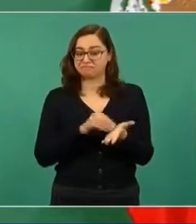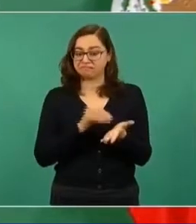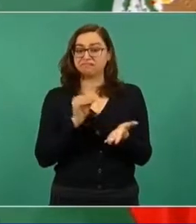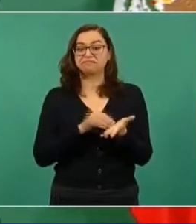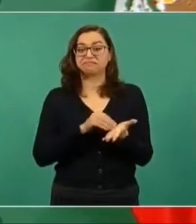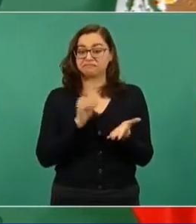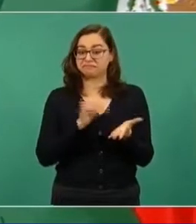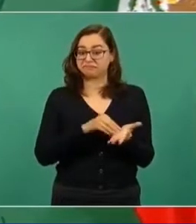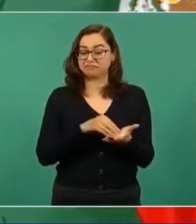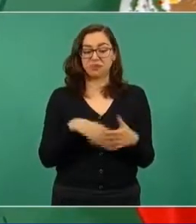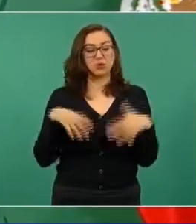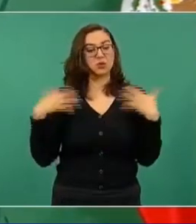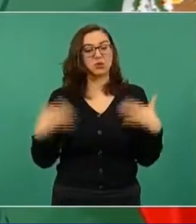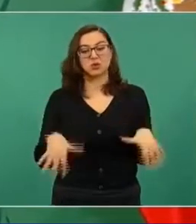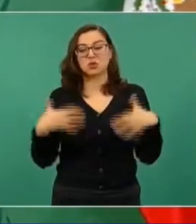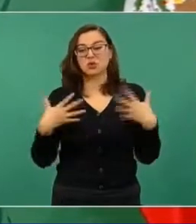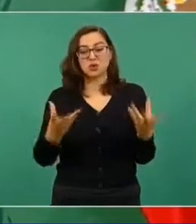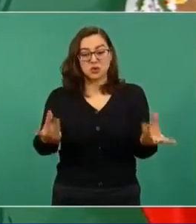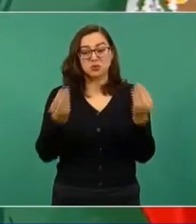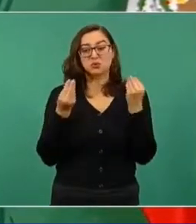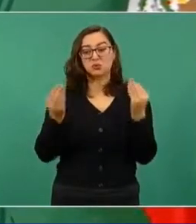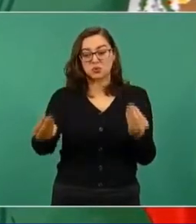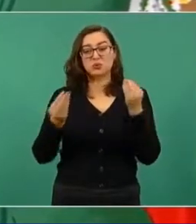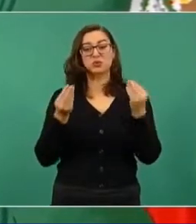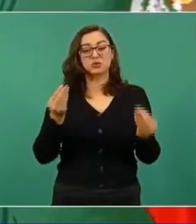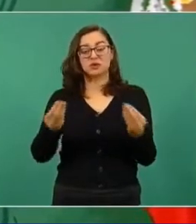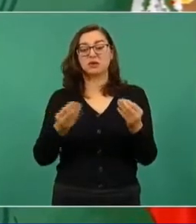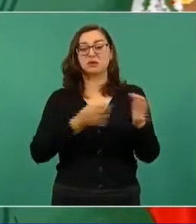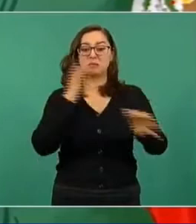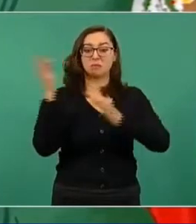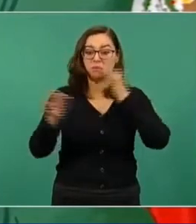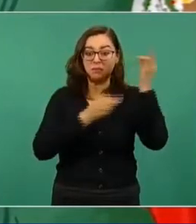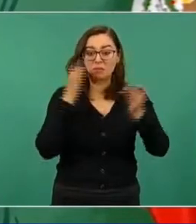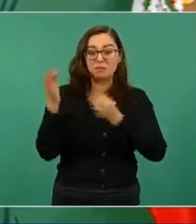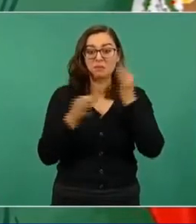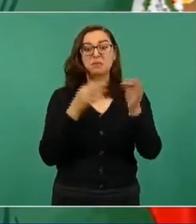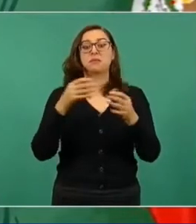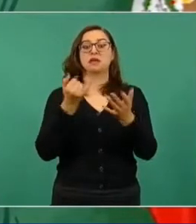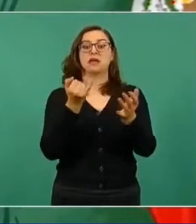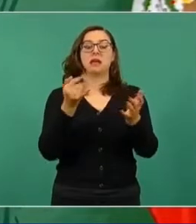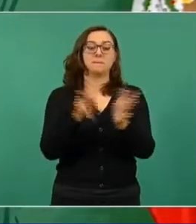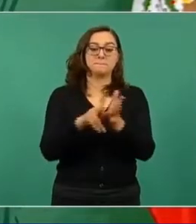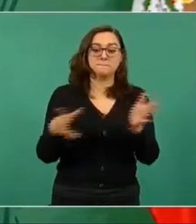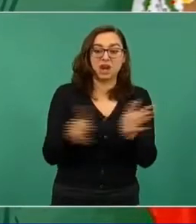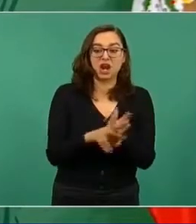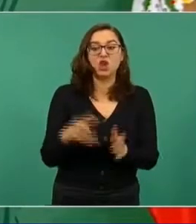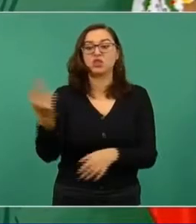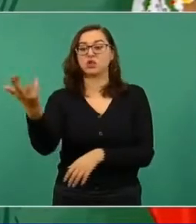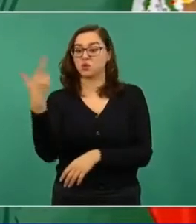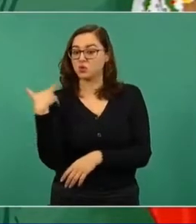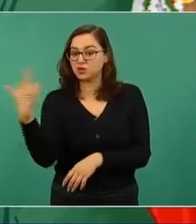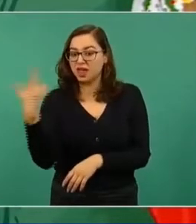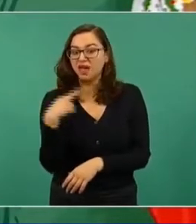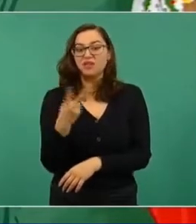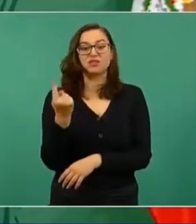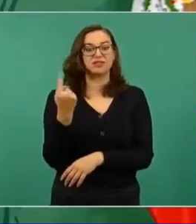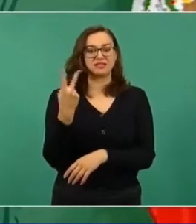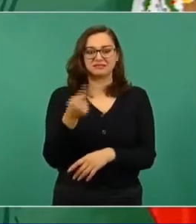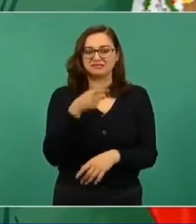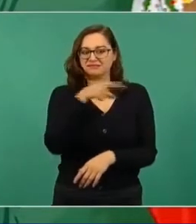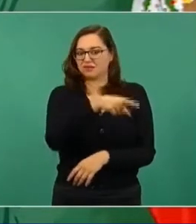es muchísimo el control que tienen de los medios de información, de la prensa escrita, de la radio.